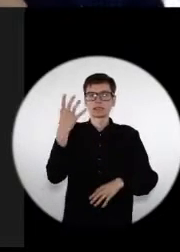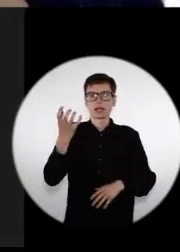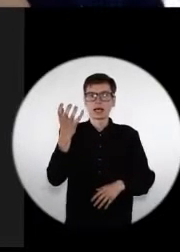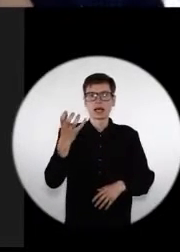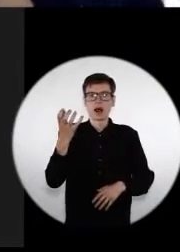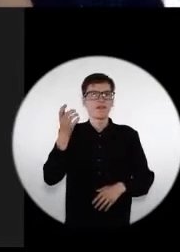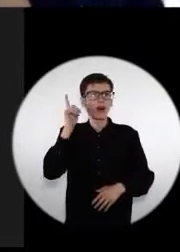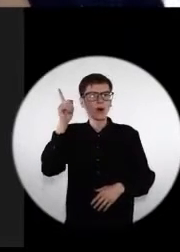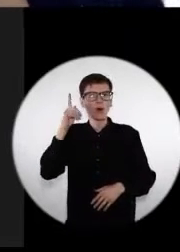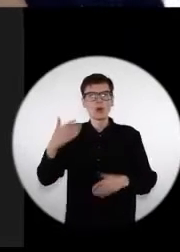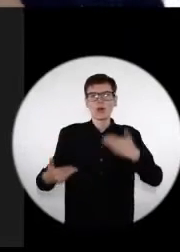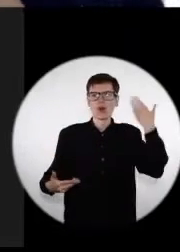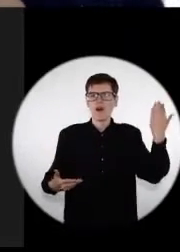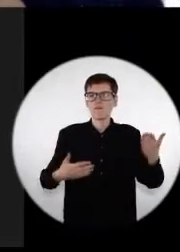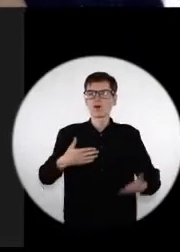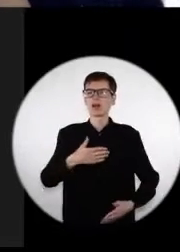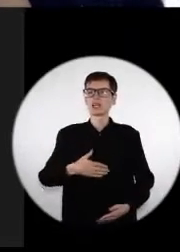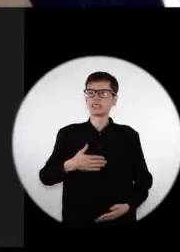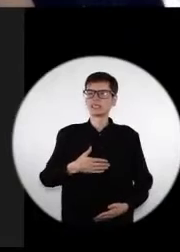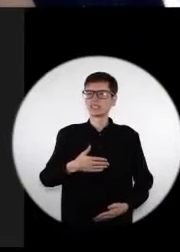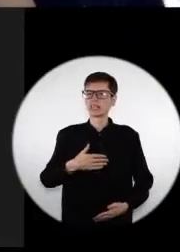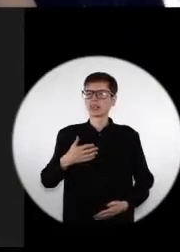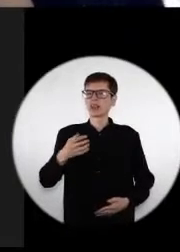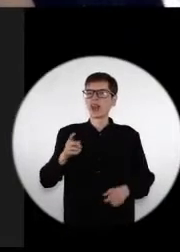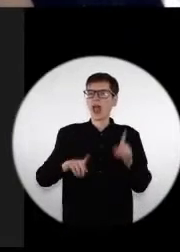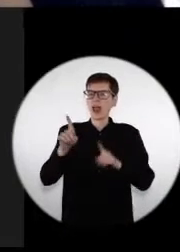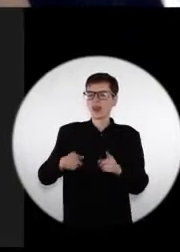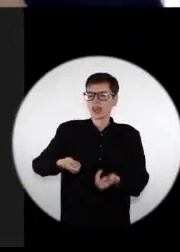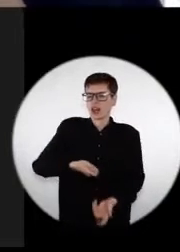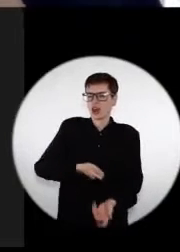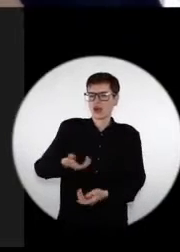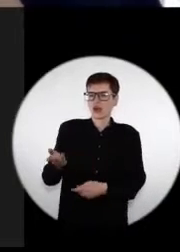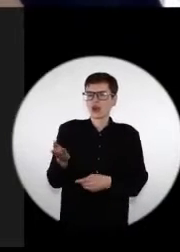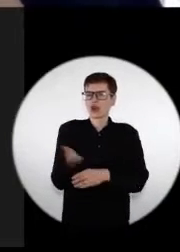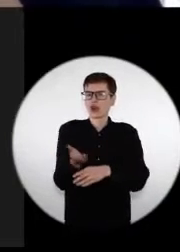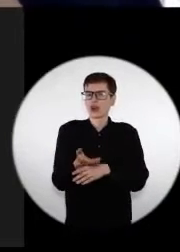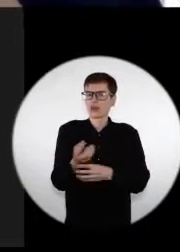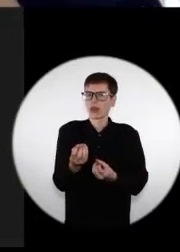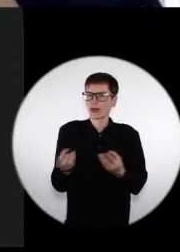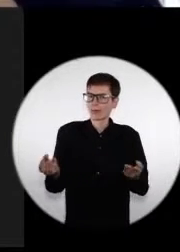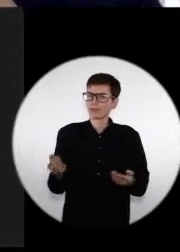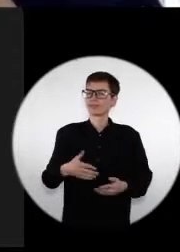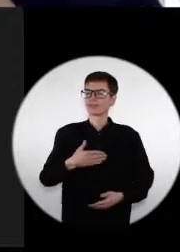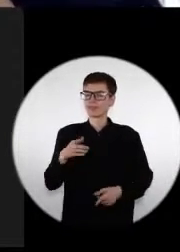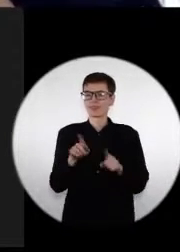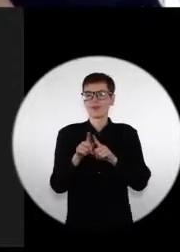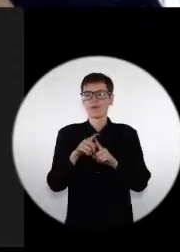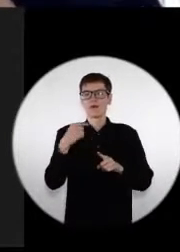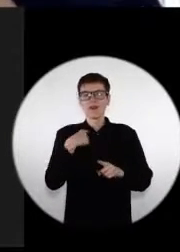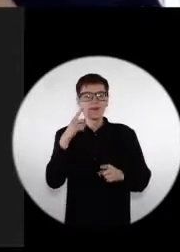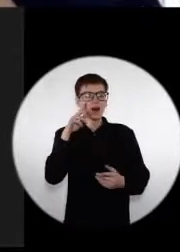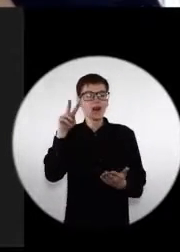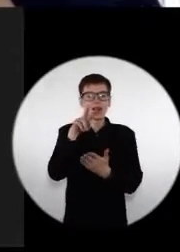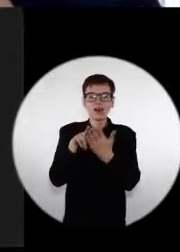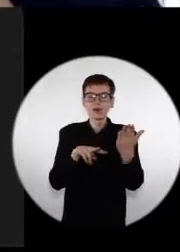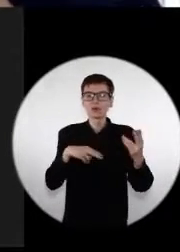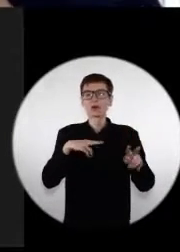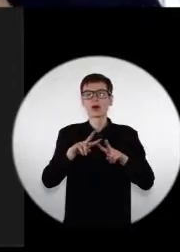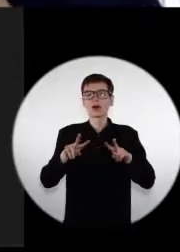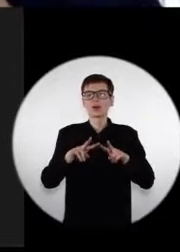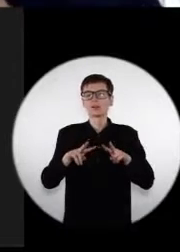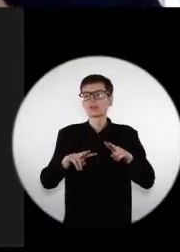justo ahora hay un ruido terrible como de alguien que está cortando el patrón si se siente bien pero pero bueno